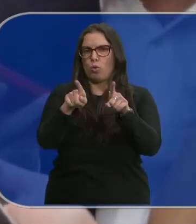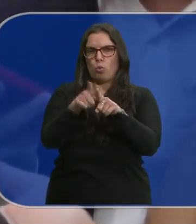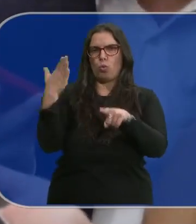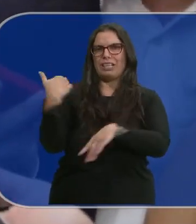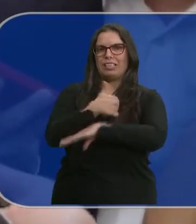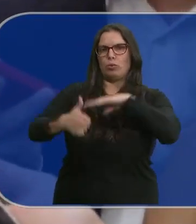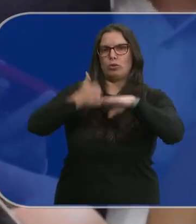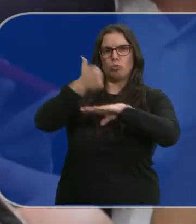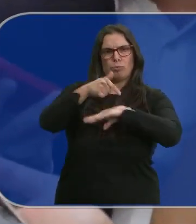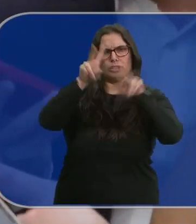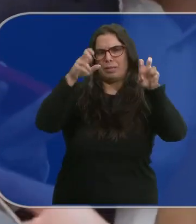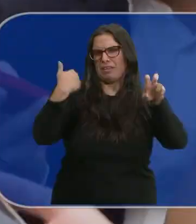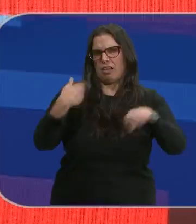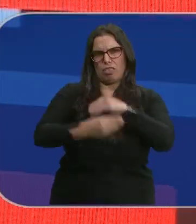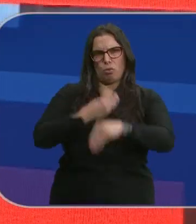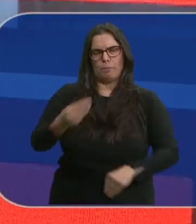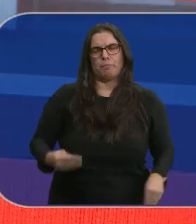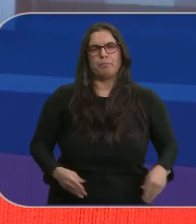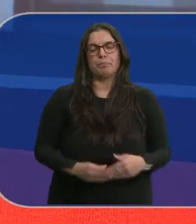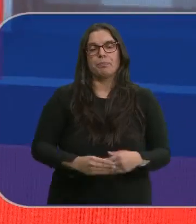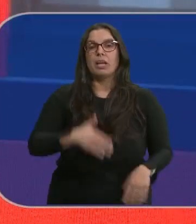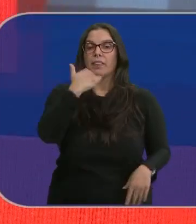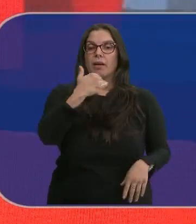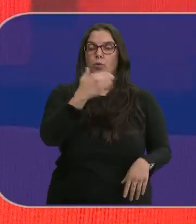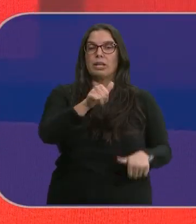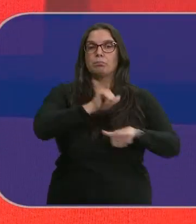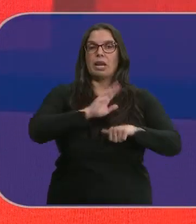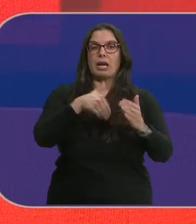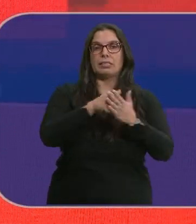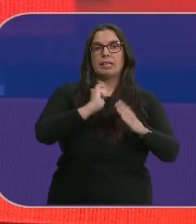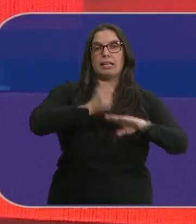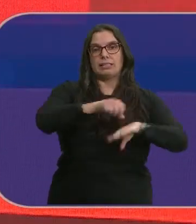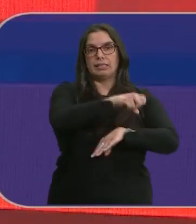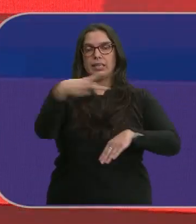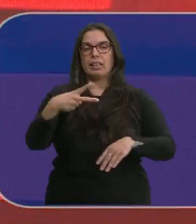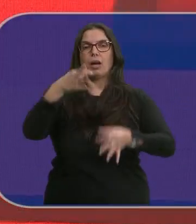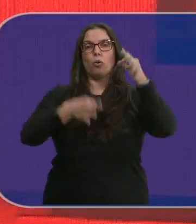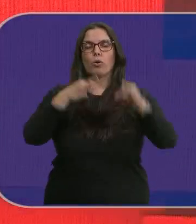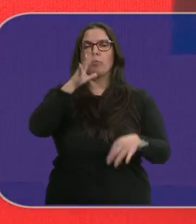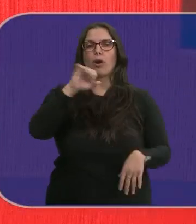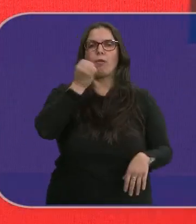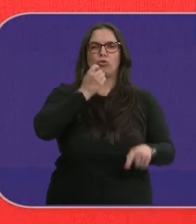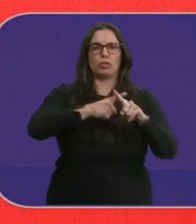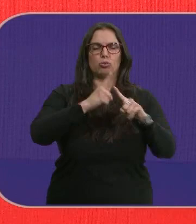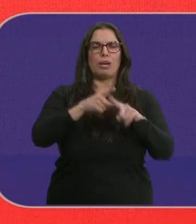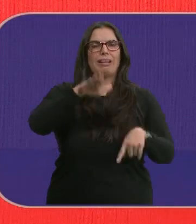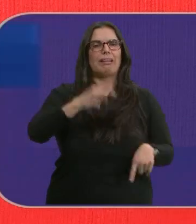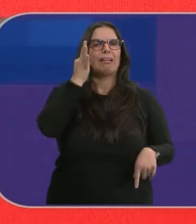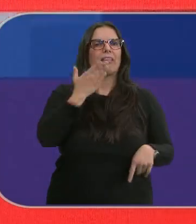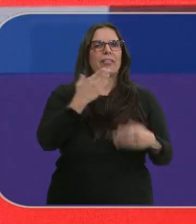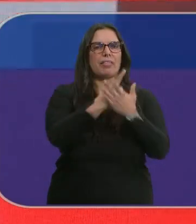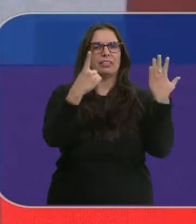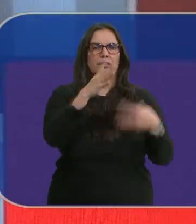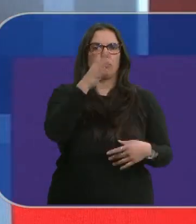Tribunal Supremo en este mismo asunto. Y en Zamora ha quedado visto para sentencia el juicio por abusos sexuales a una menor de 16 años tras